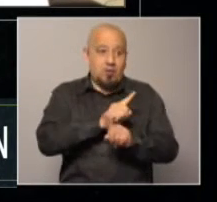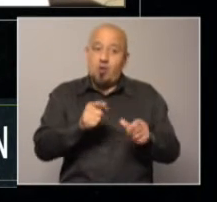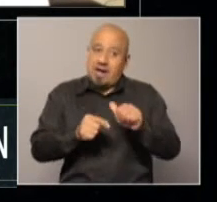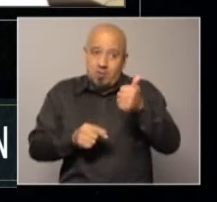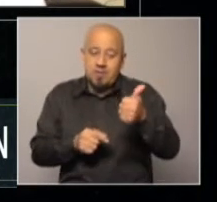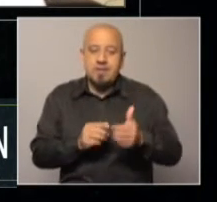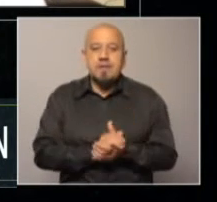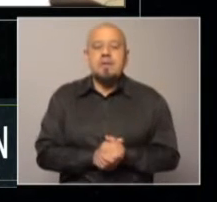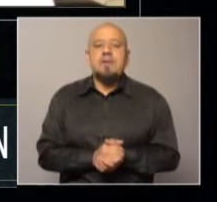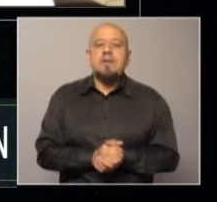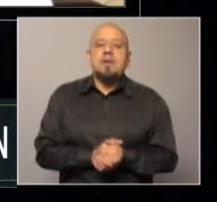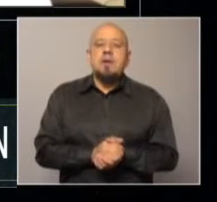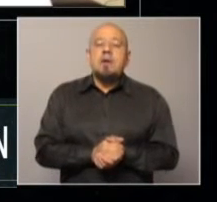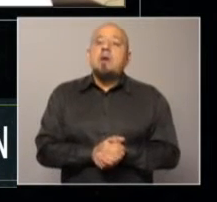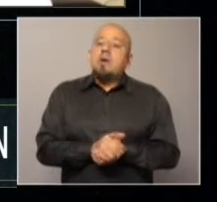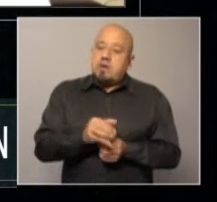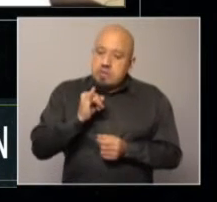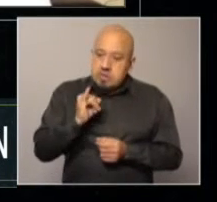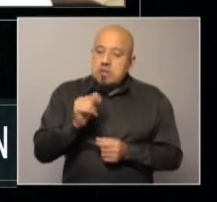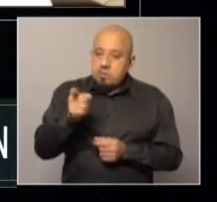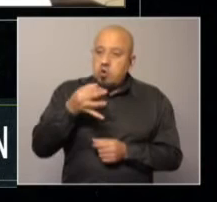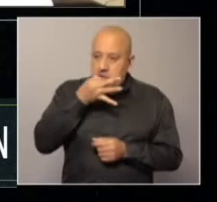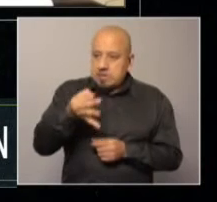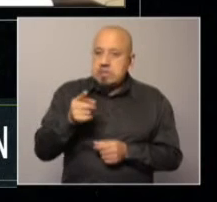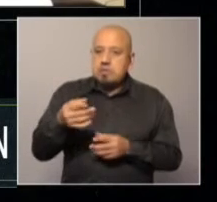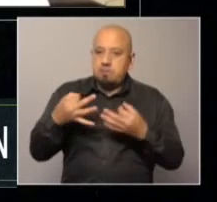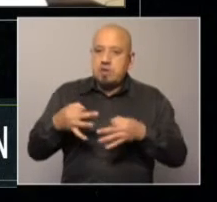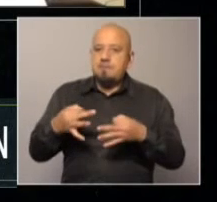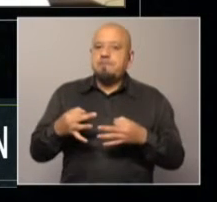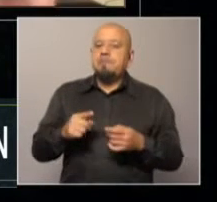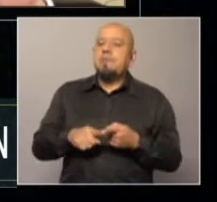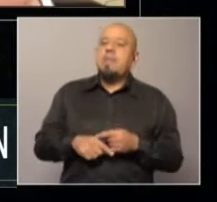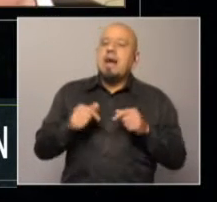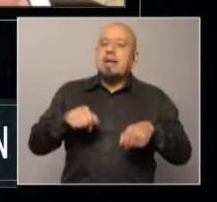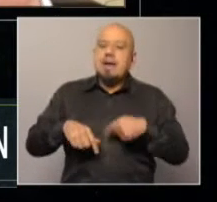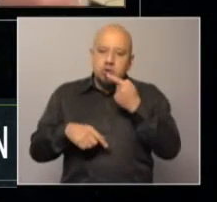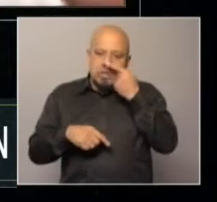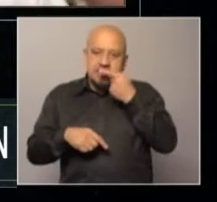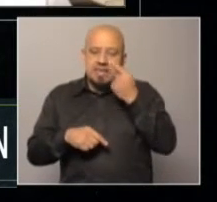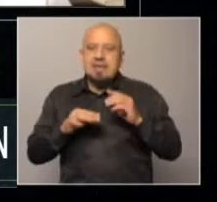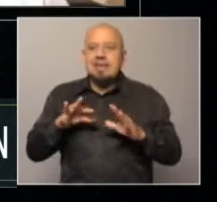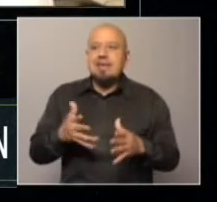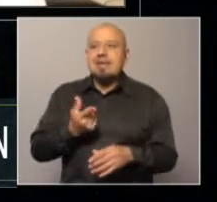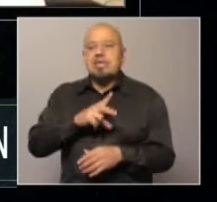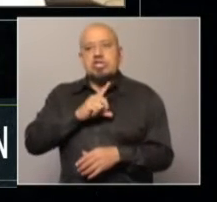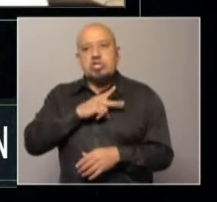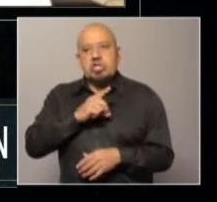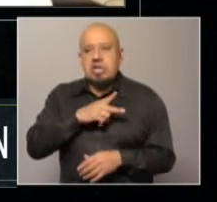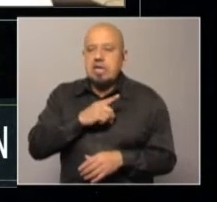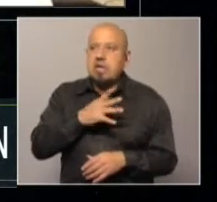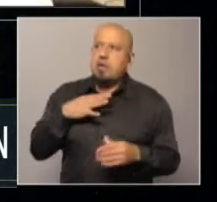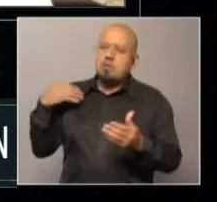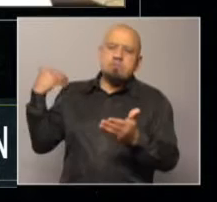O sea, bueno, tú correctamente lo señalas. Ahora, lo interesante acá es que Chile había mantenido